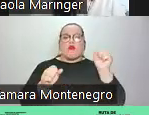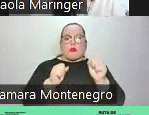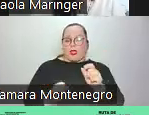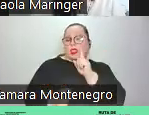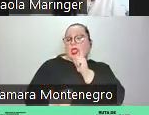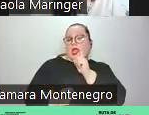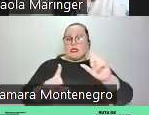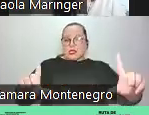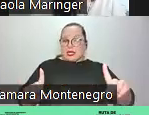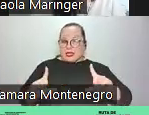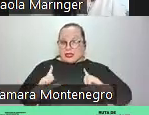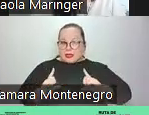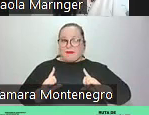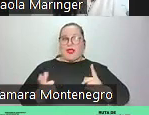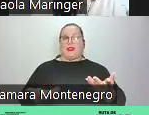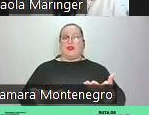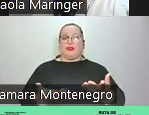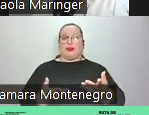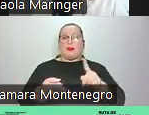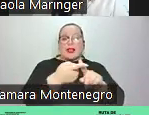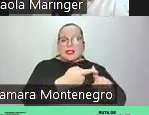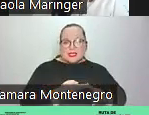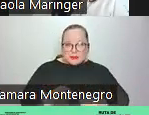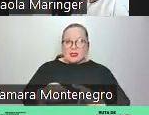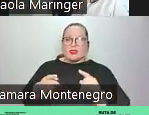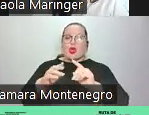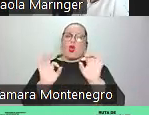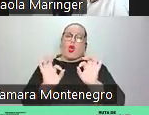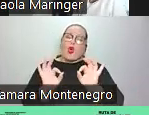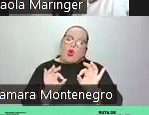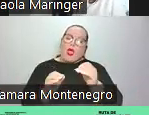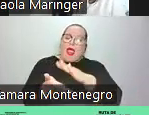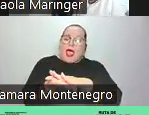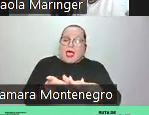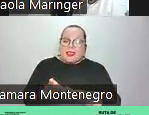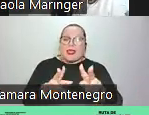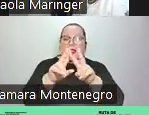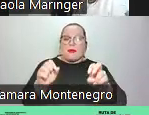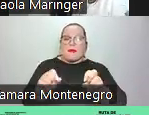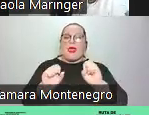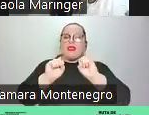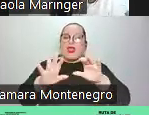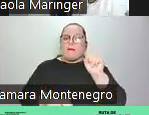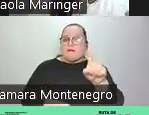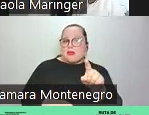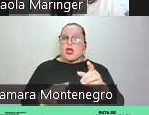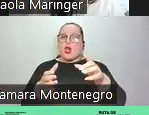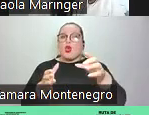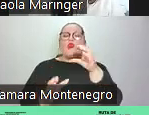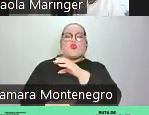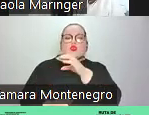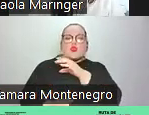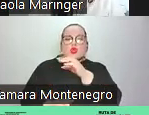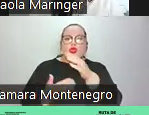van a poder obtener una certificación o participación o una licencia gratuita en más de 10.000 cursos en la plataforma Plus